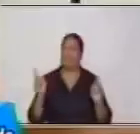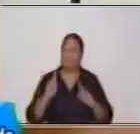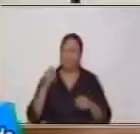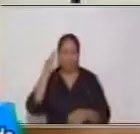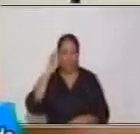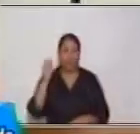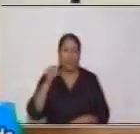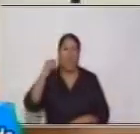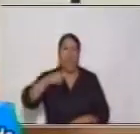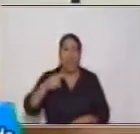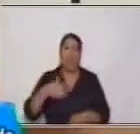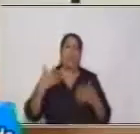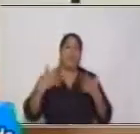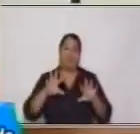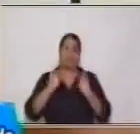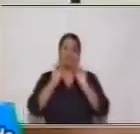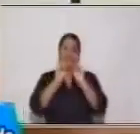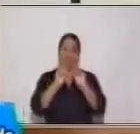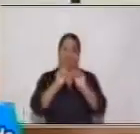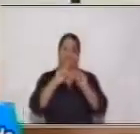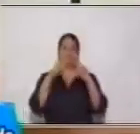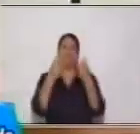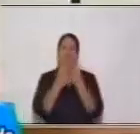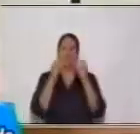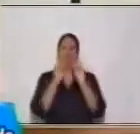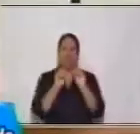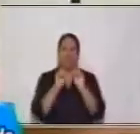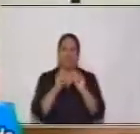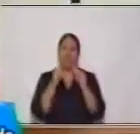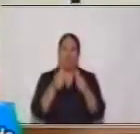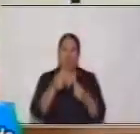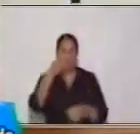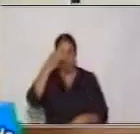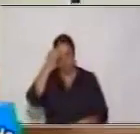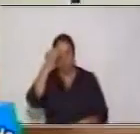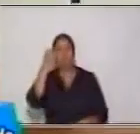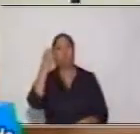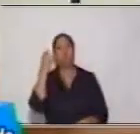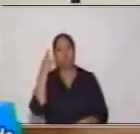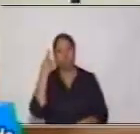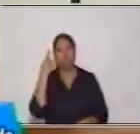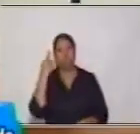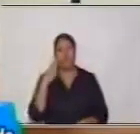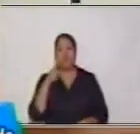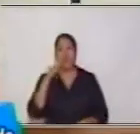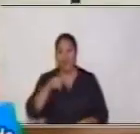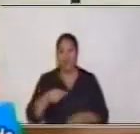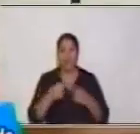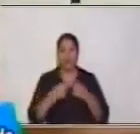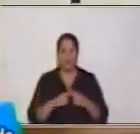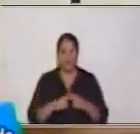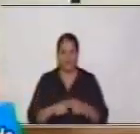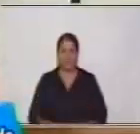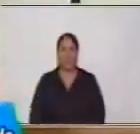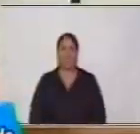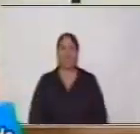estás recibiendo las herramientas necesarias para poderlo resolver. Entonces, iniciamos de la siguiente